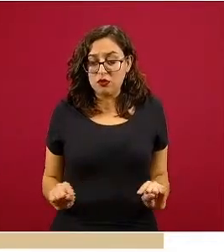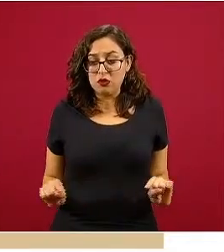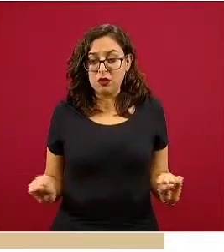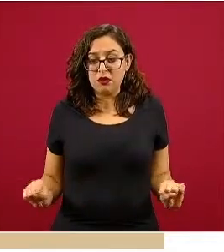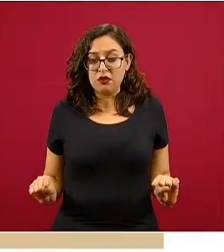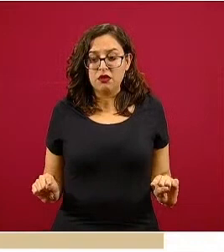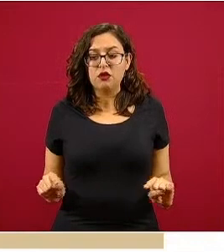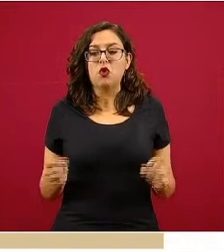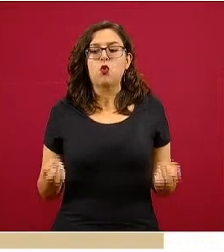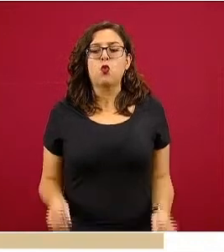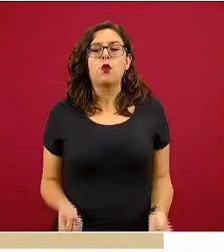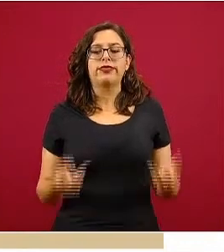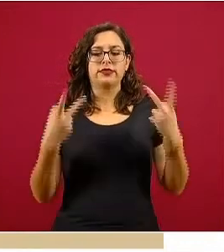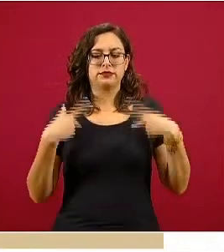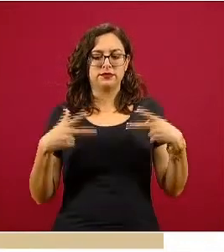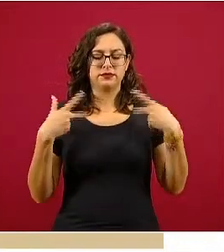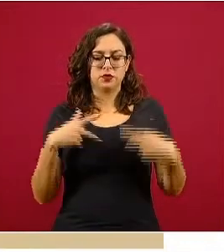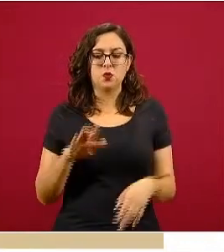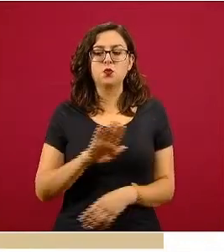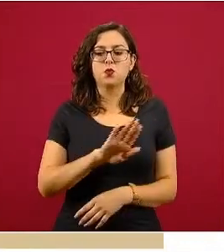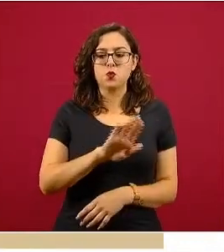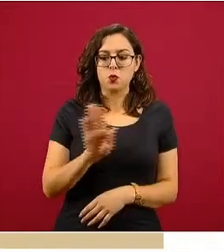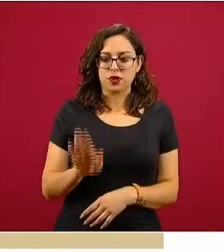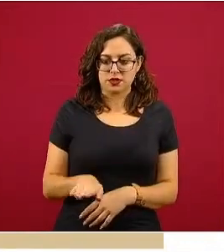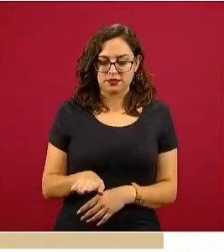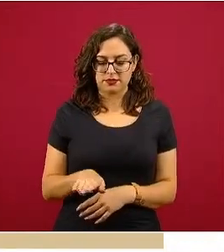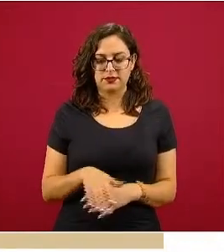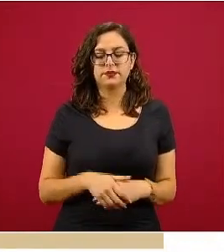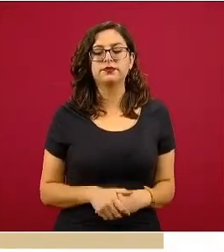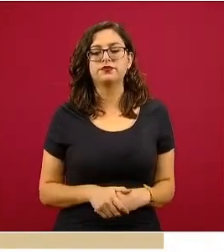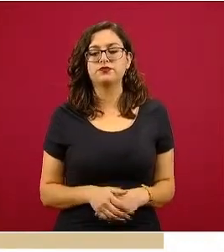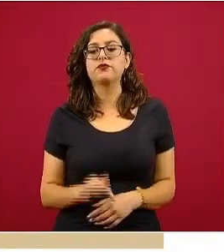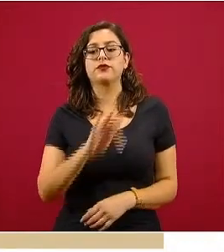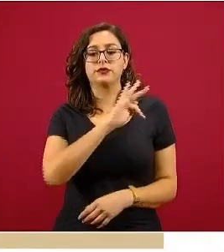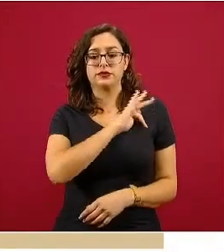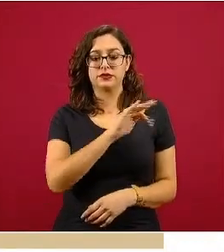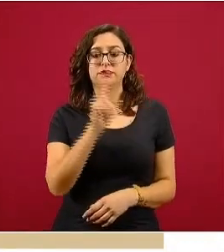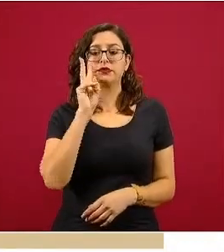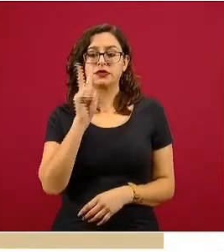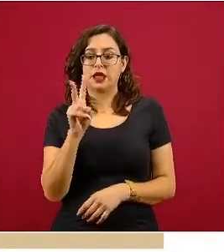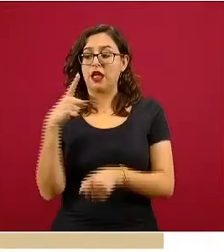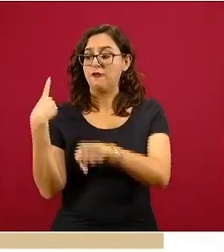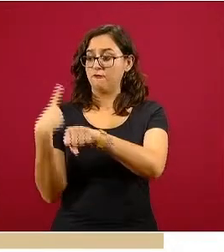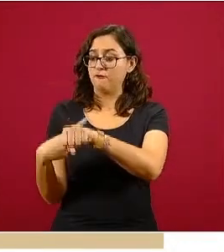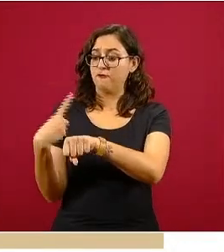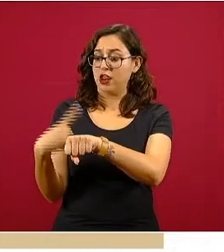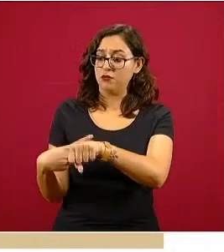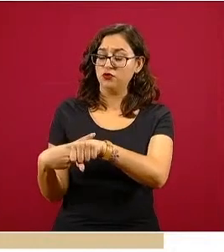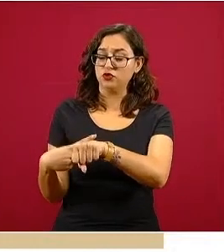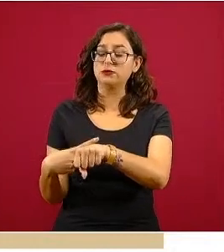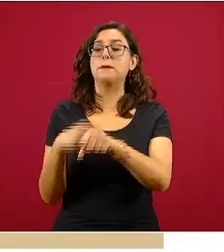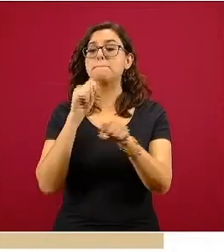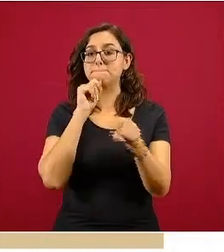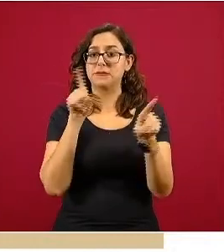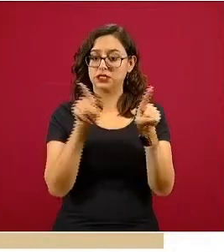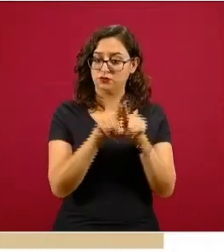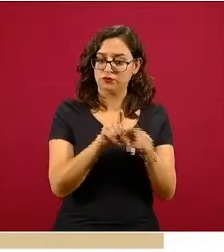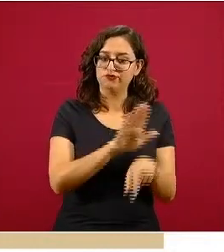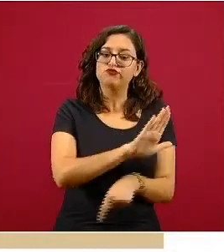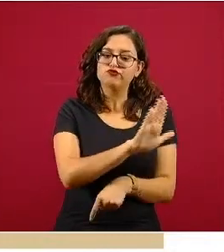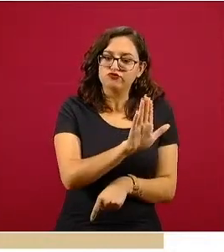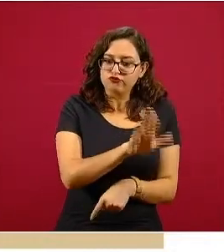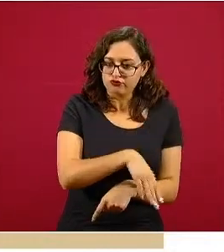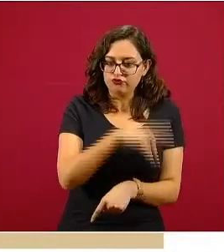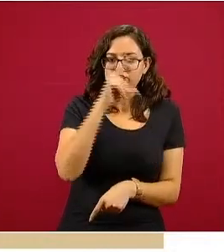la ocurrencia de defunciones. Entonces aquí podemos ver tanto los casos como las defunciones. Los números que se